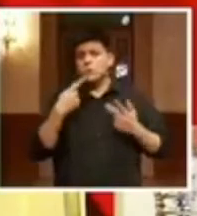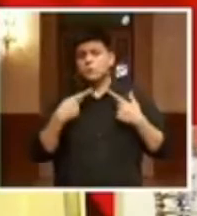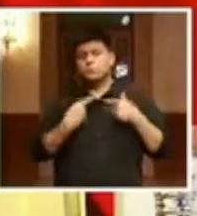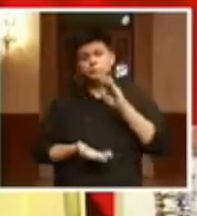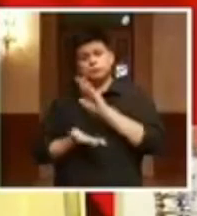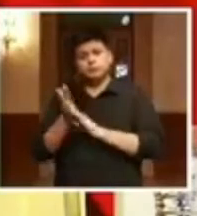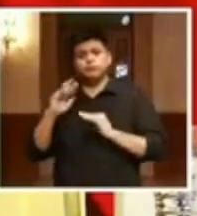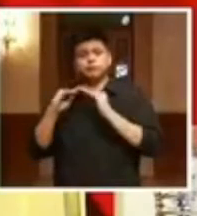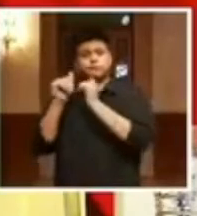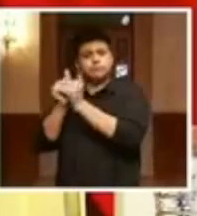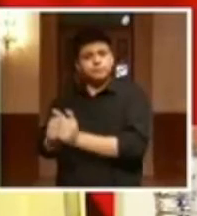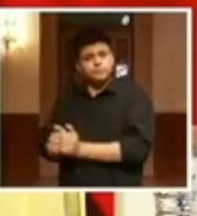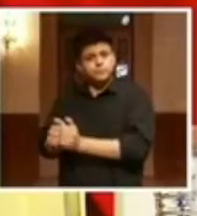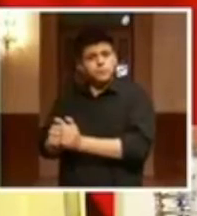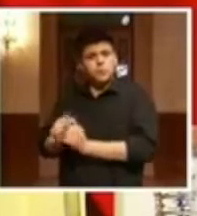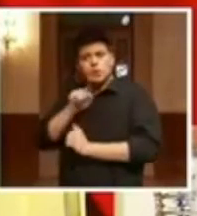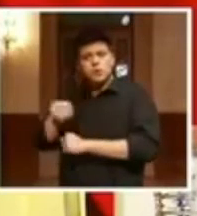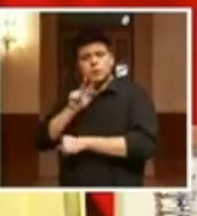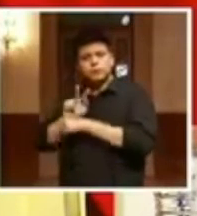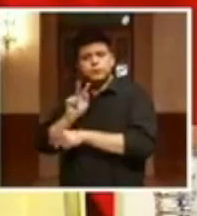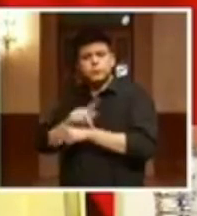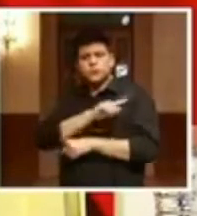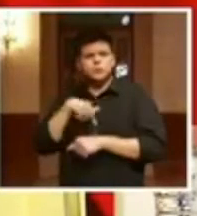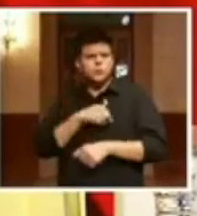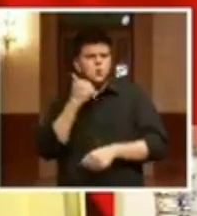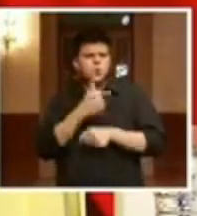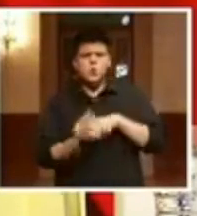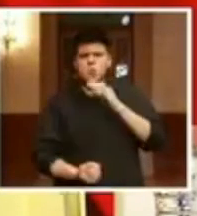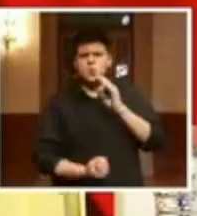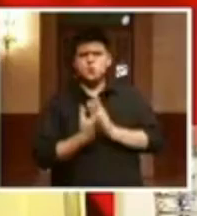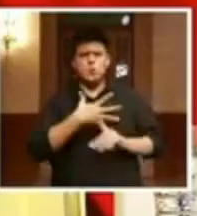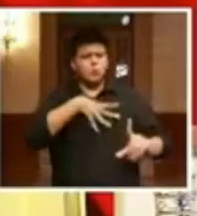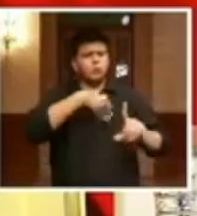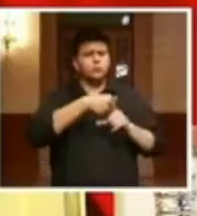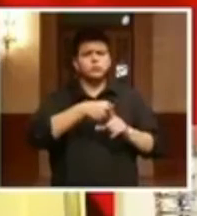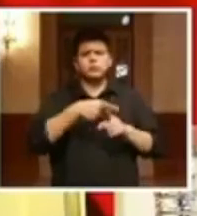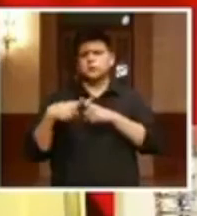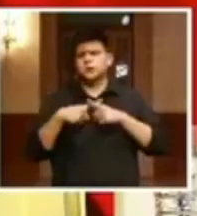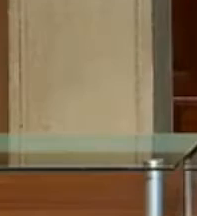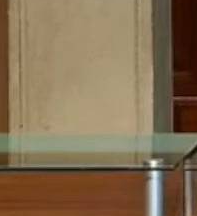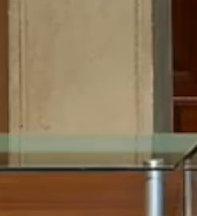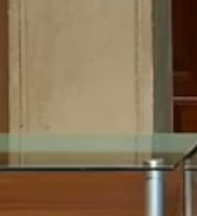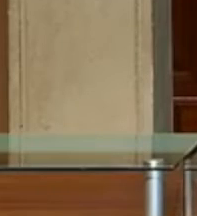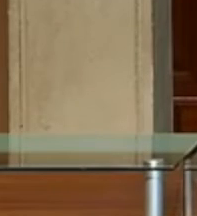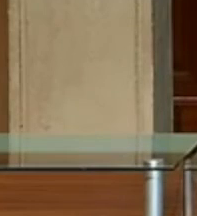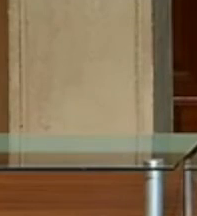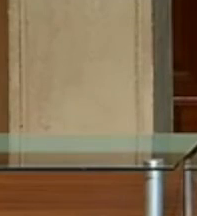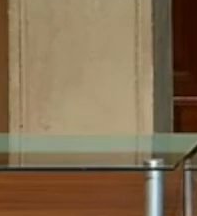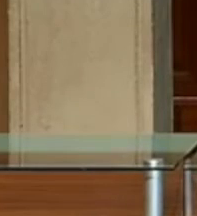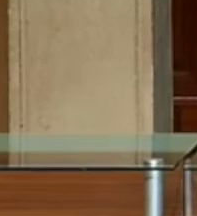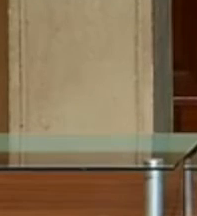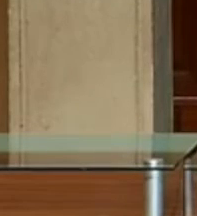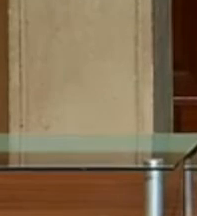seguir aislamiento en domicilio no hemos detectado nuevos brotes en asilos y en empresas con imágenes de